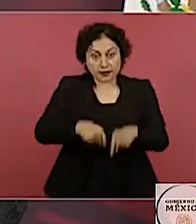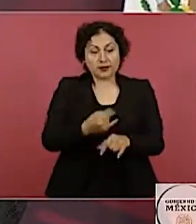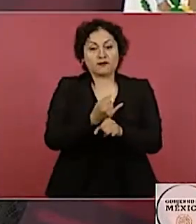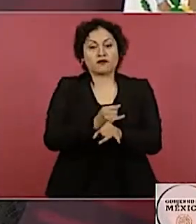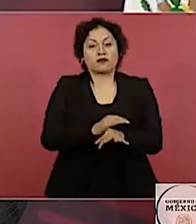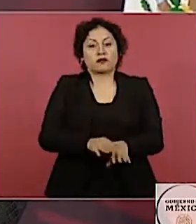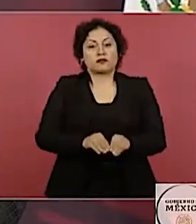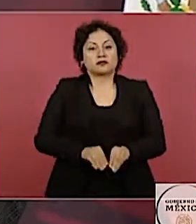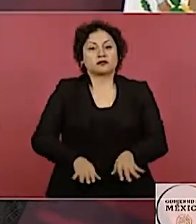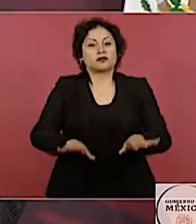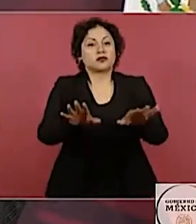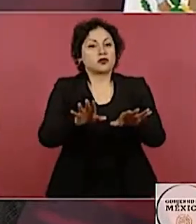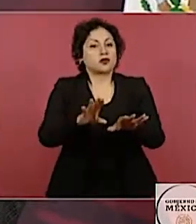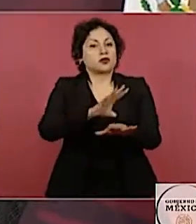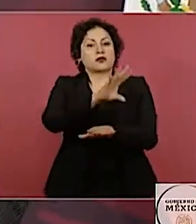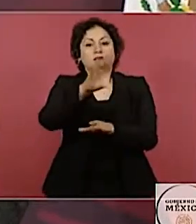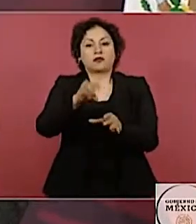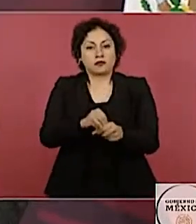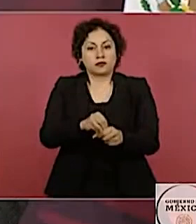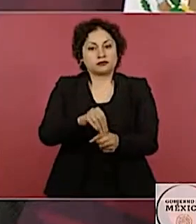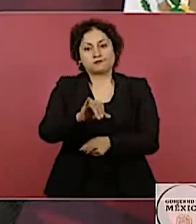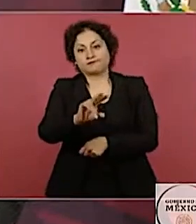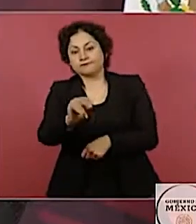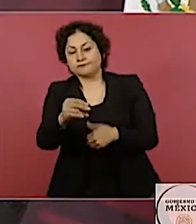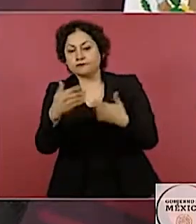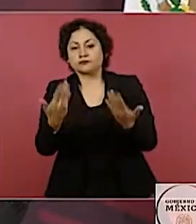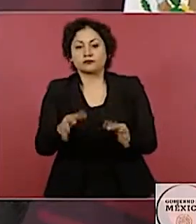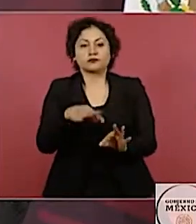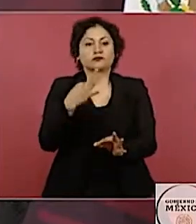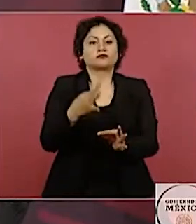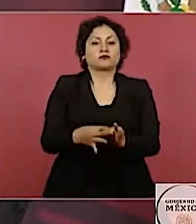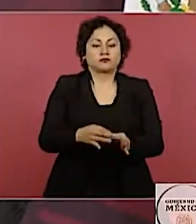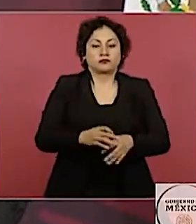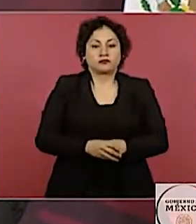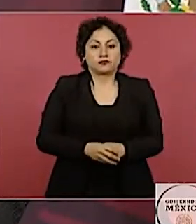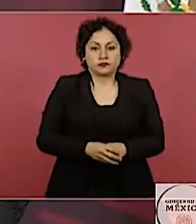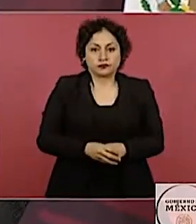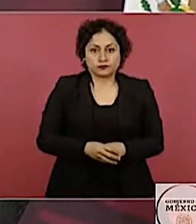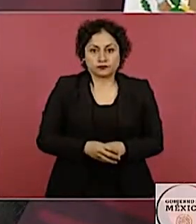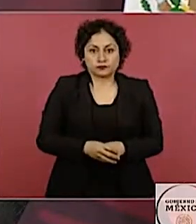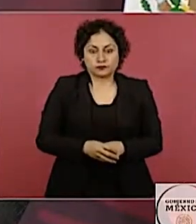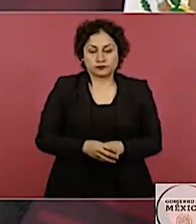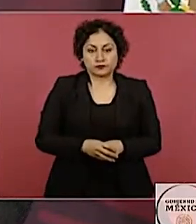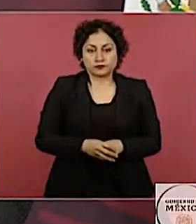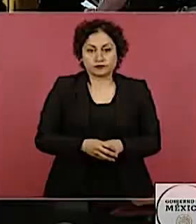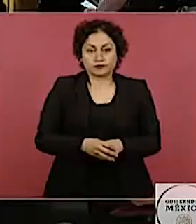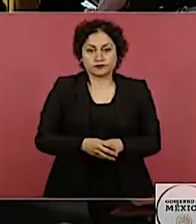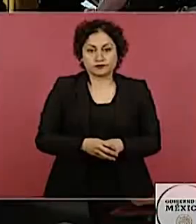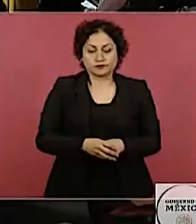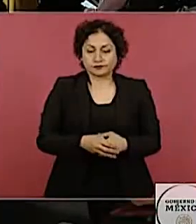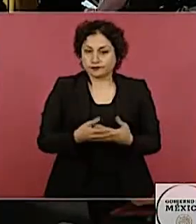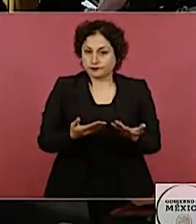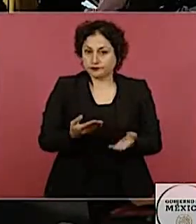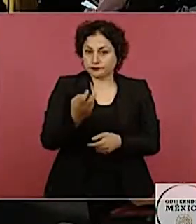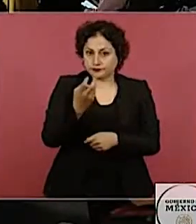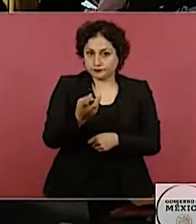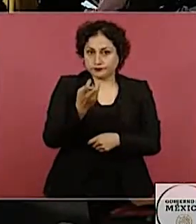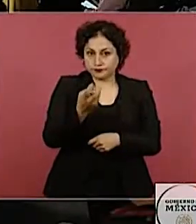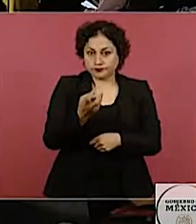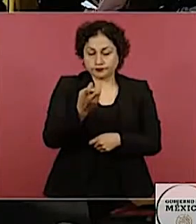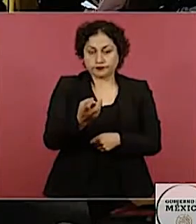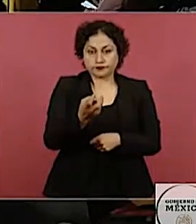que ya está electrificado Acapulco eso es lo que